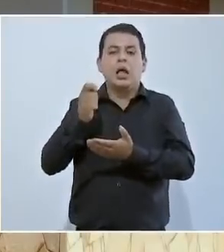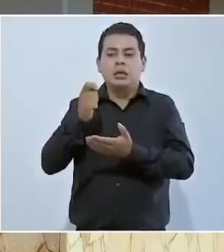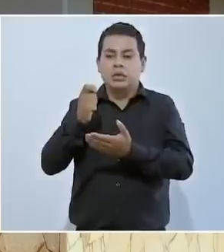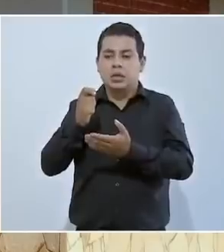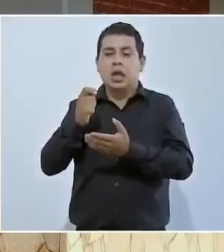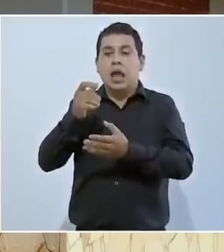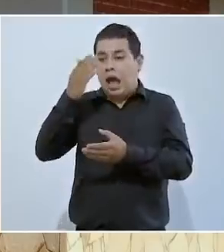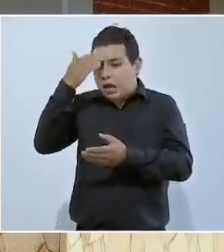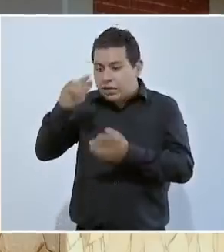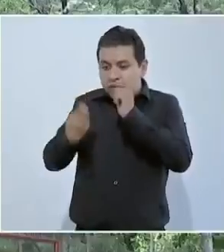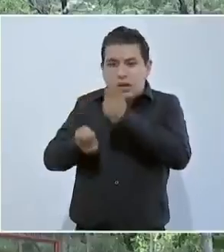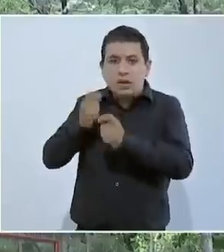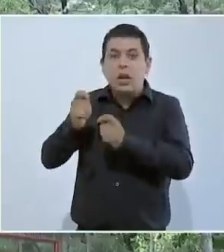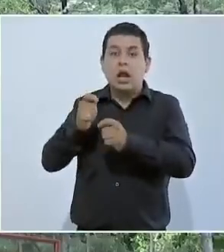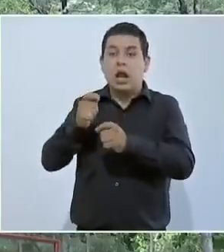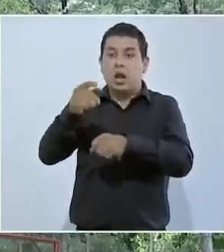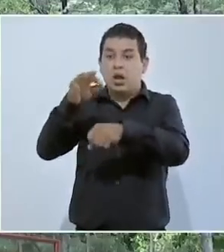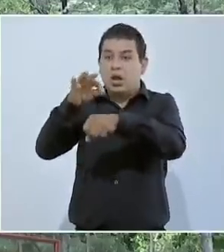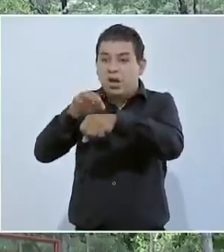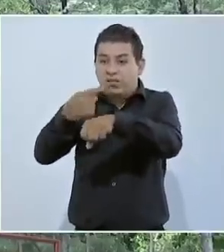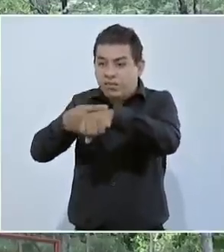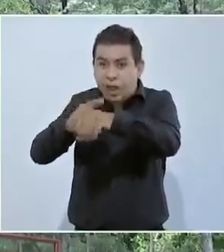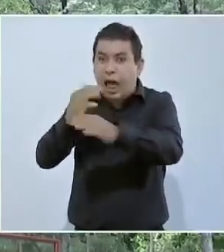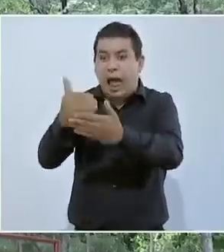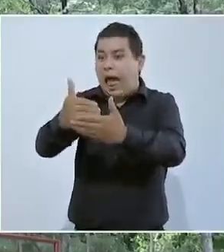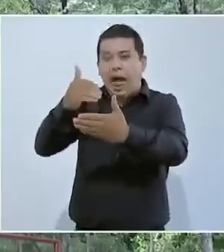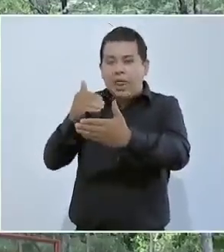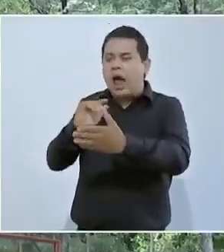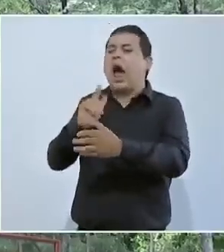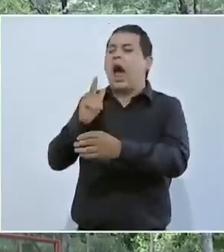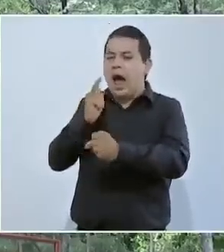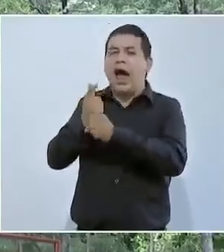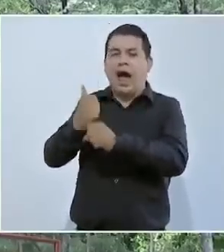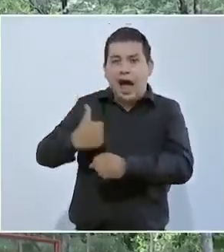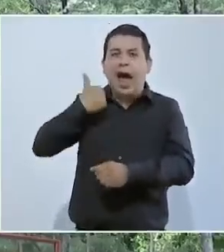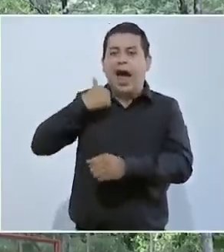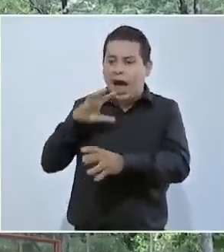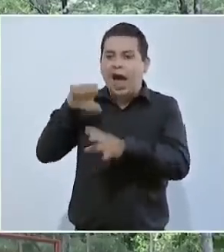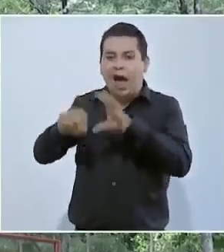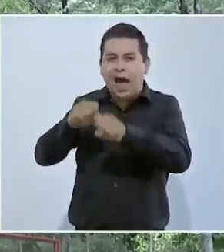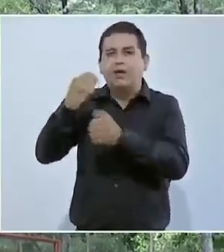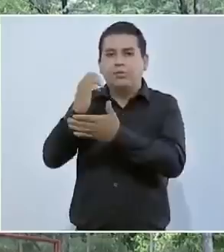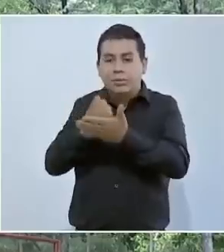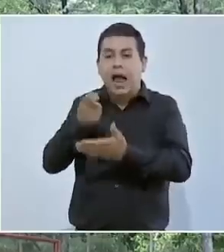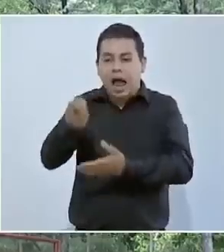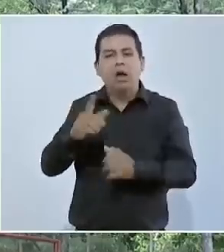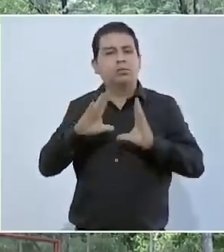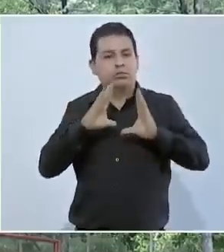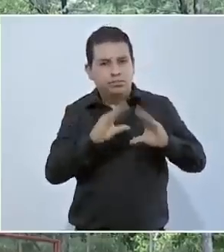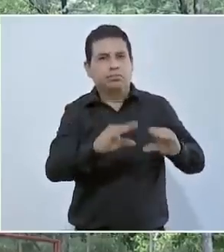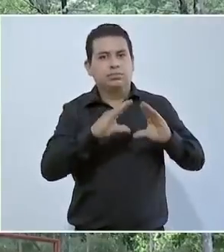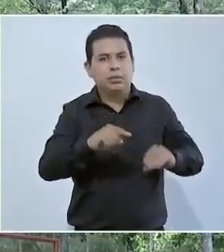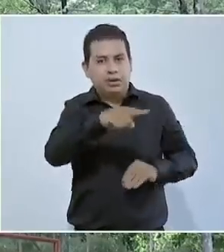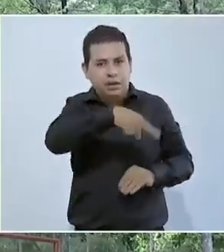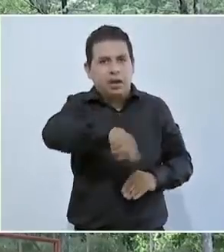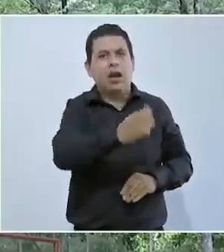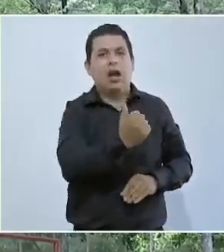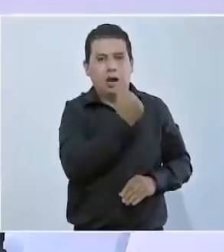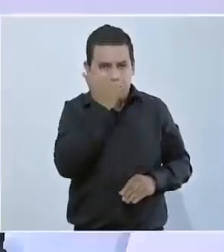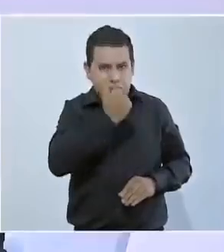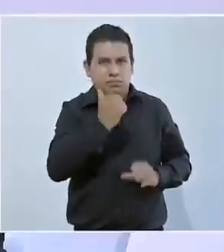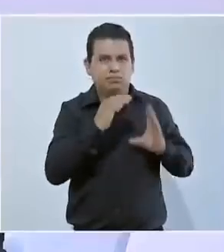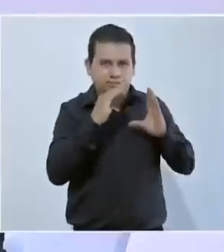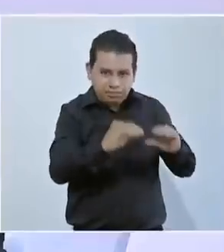preventiva. Y eso es lo que va a enseñarse o se